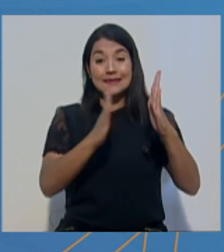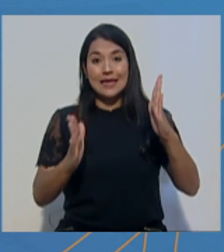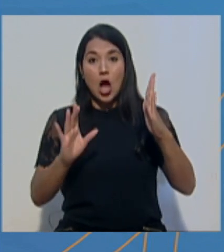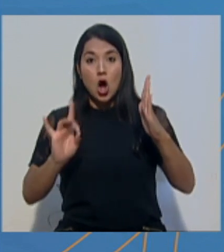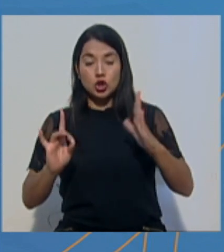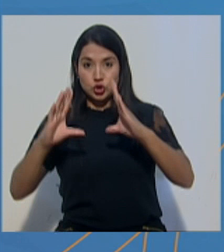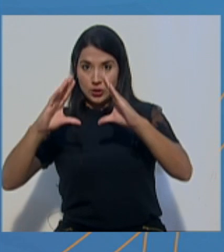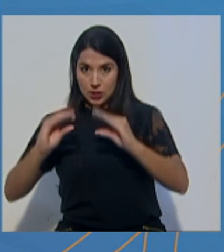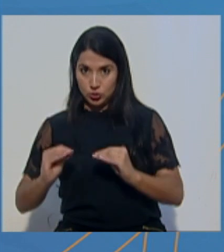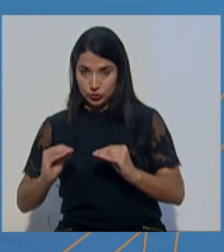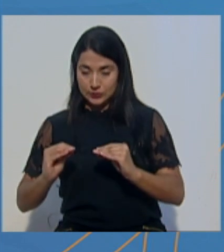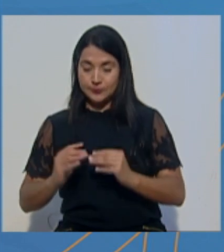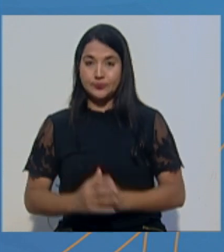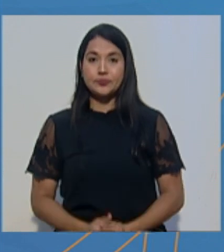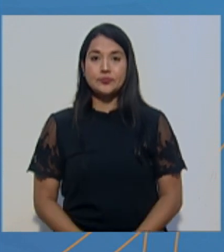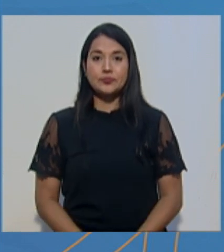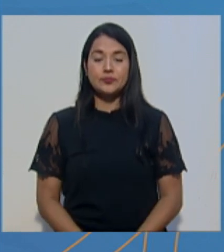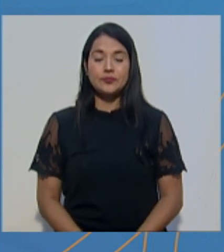a 8 de la noche.